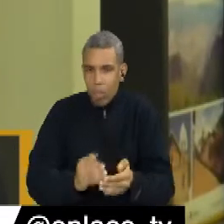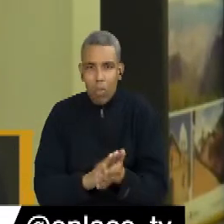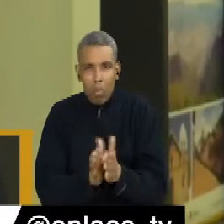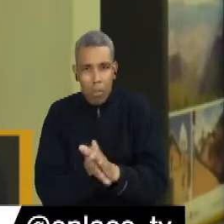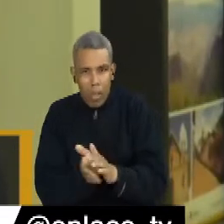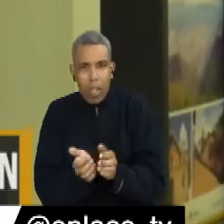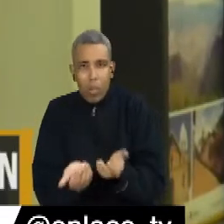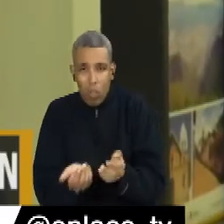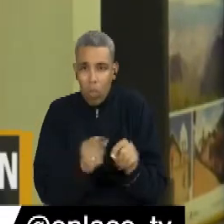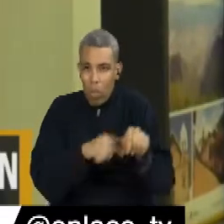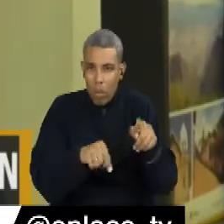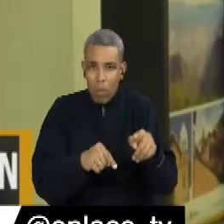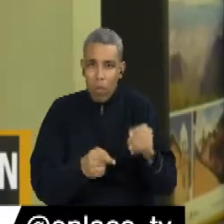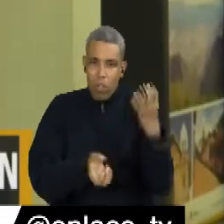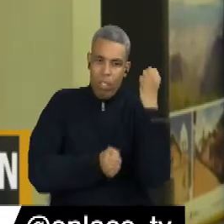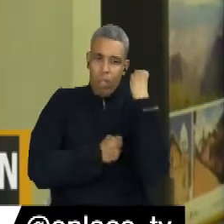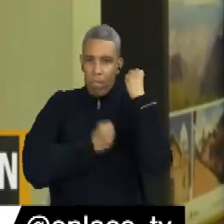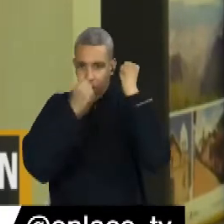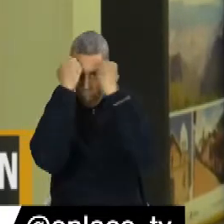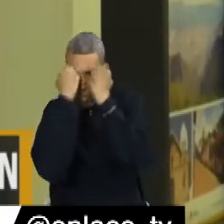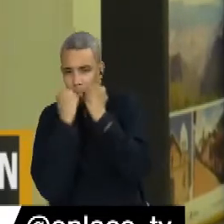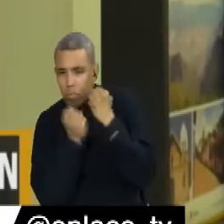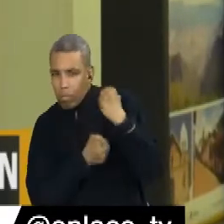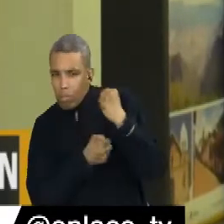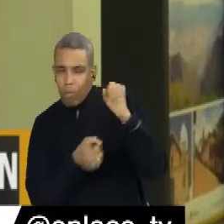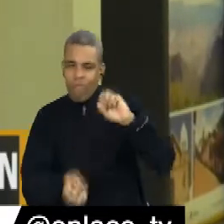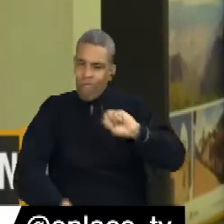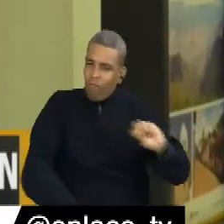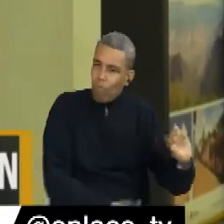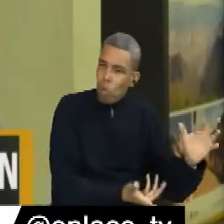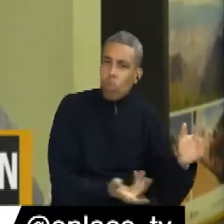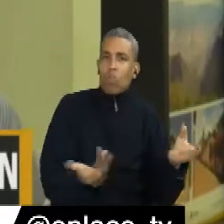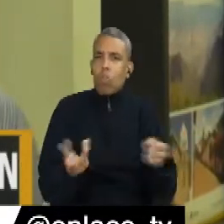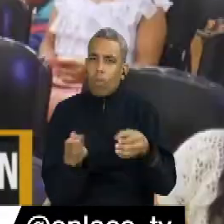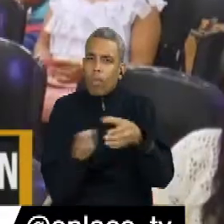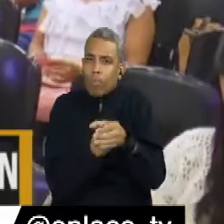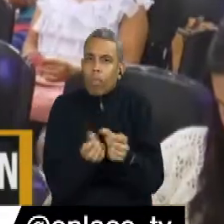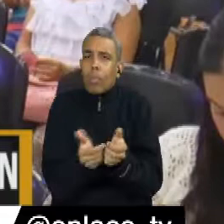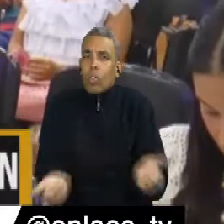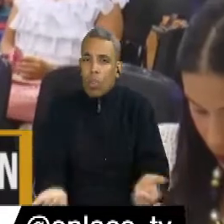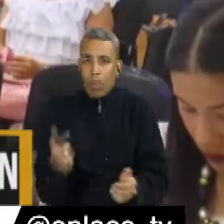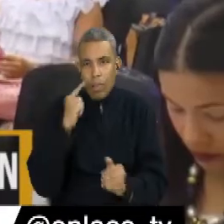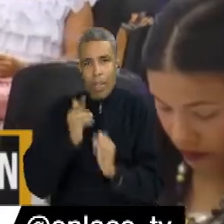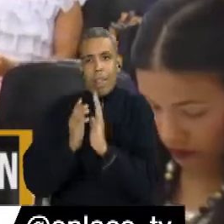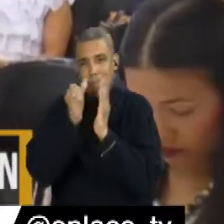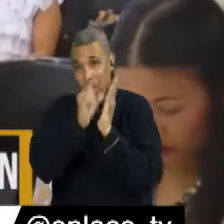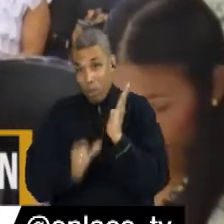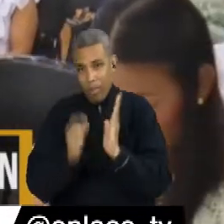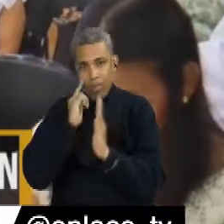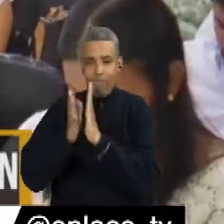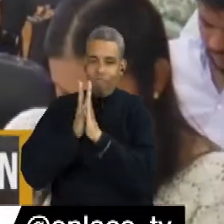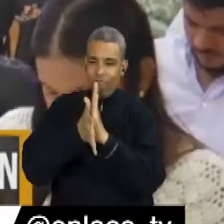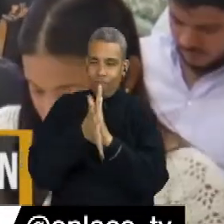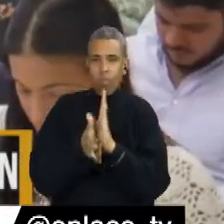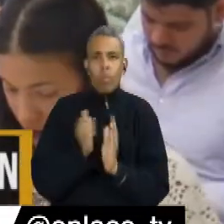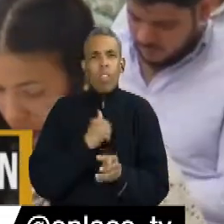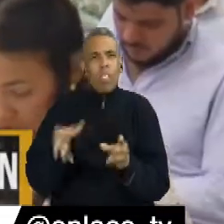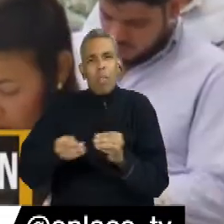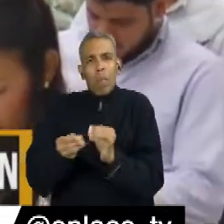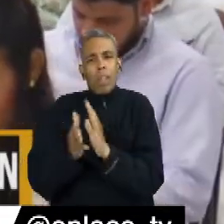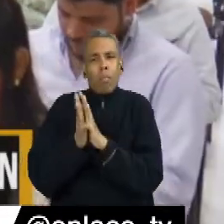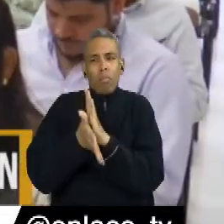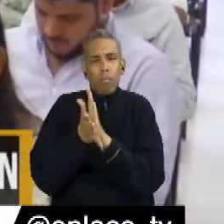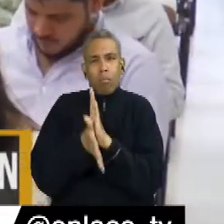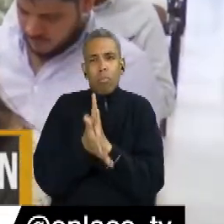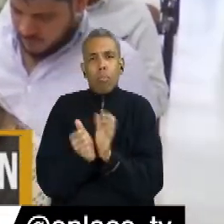para presentarles cuáles son los resultados de esta política. El director Mitrotti indicó cuáles han sido los resultados que hasta ahora se han dado por parte de su